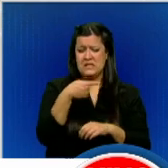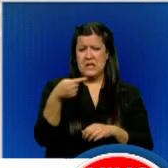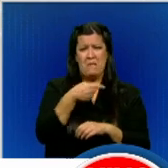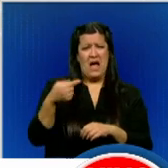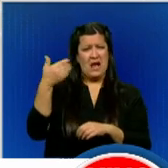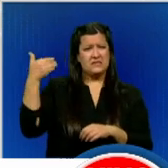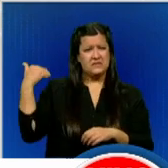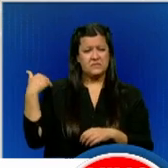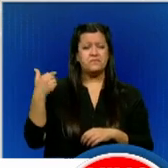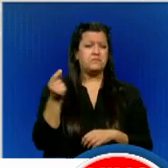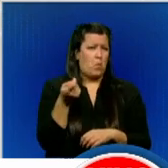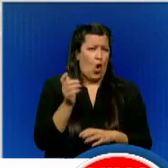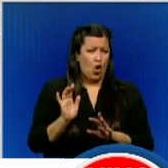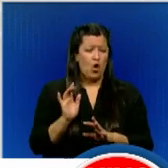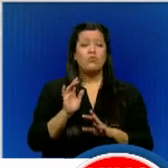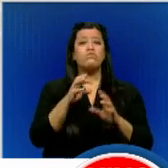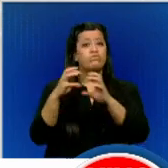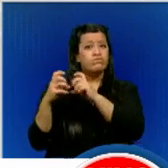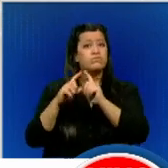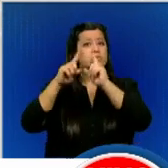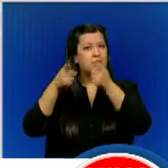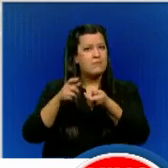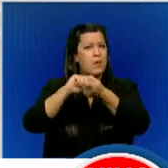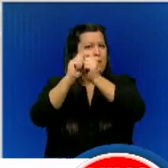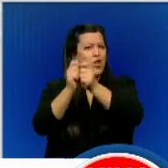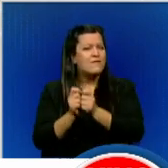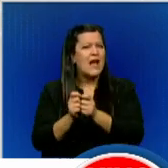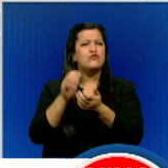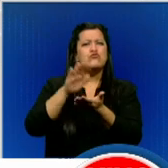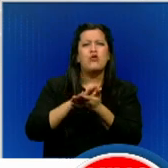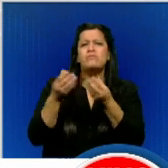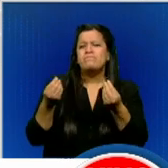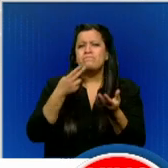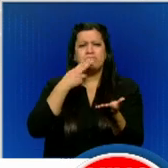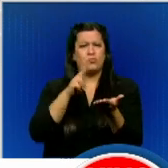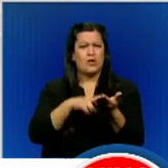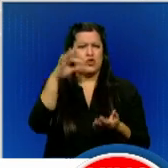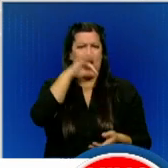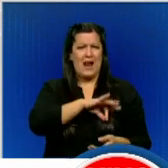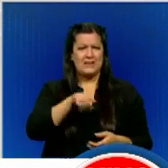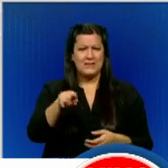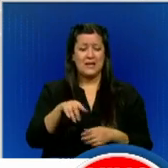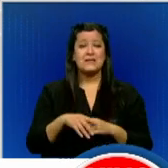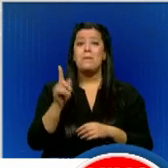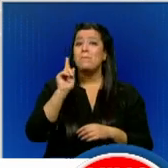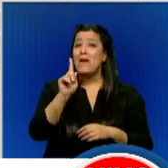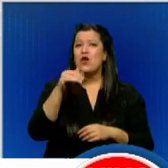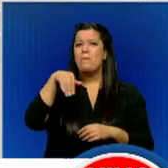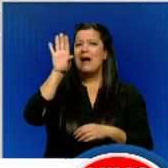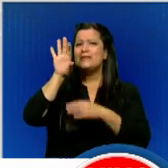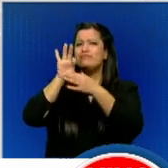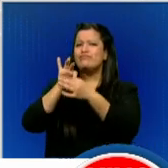atrás tratamos también modificaciones en cuanto al impuesto a las ganancias pero referido